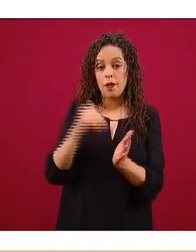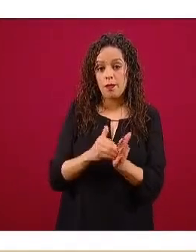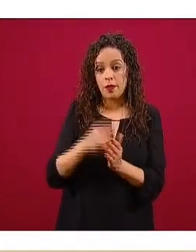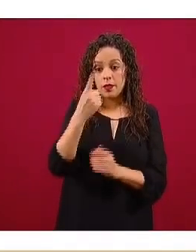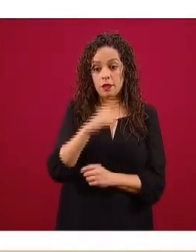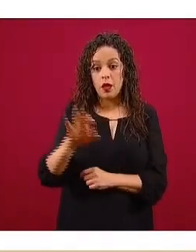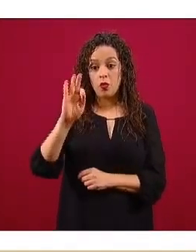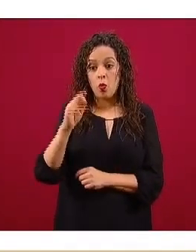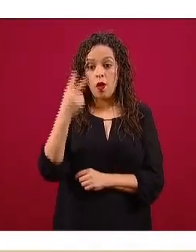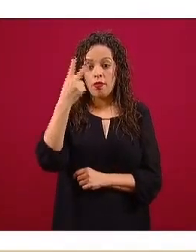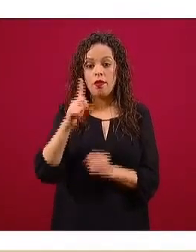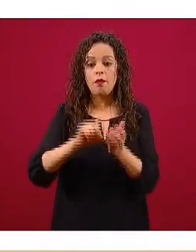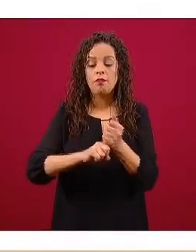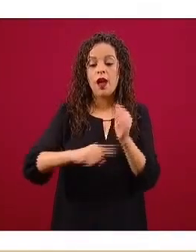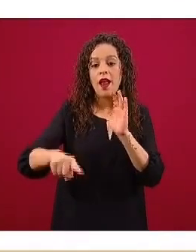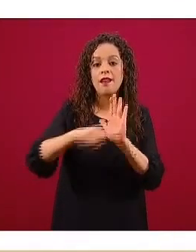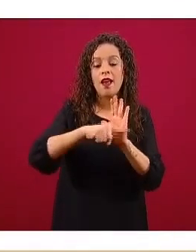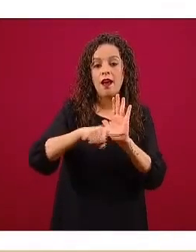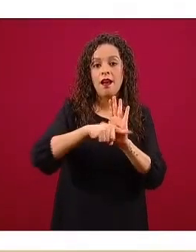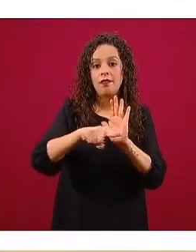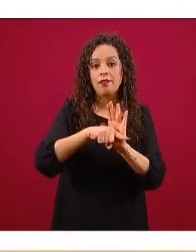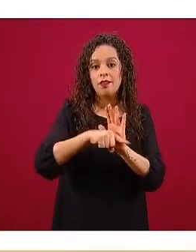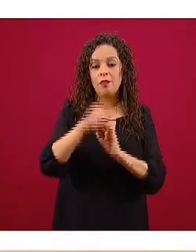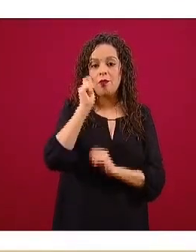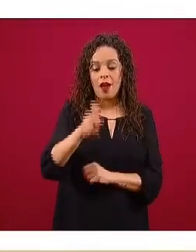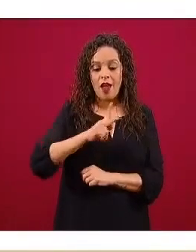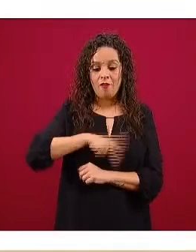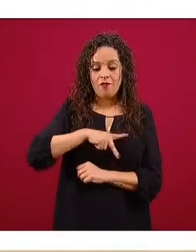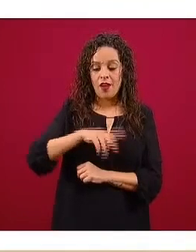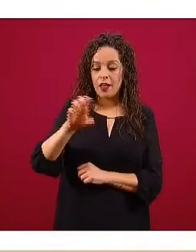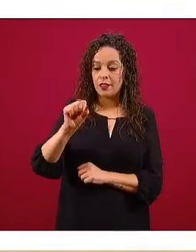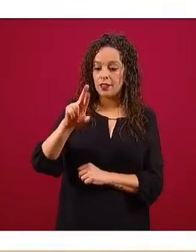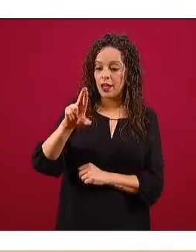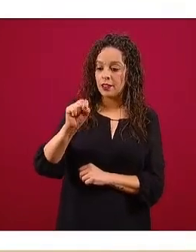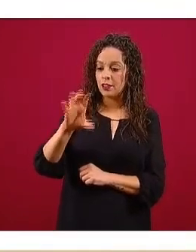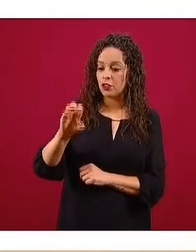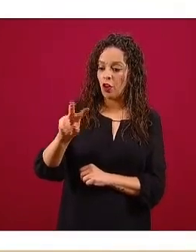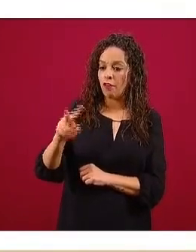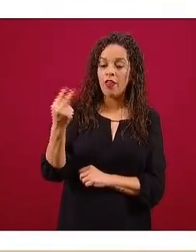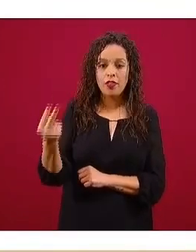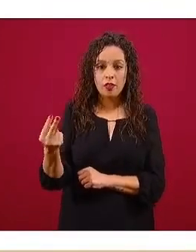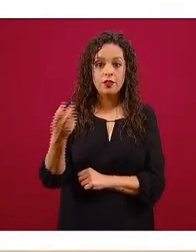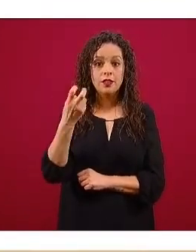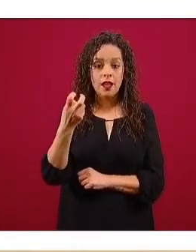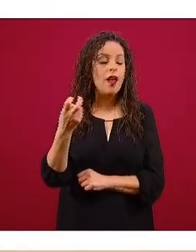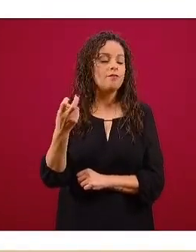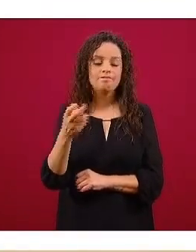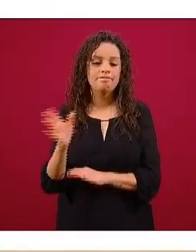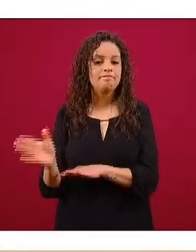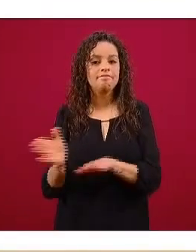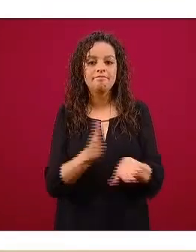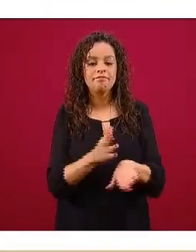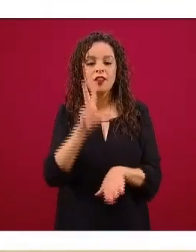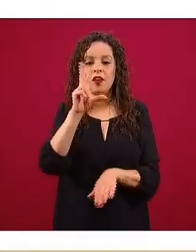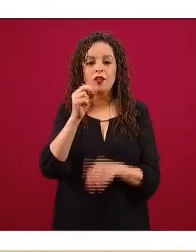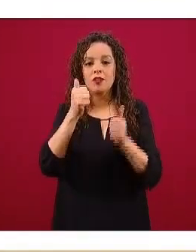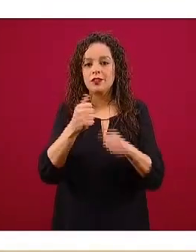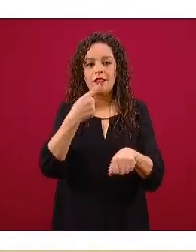289.142 salieron negativas, dieron negativas al virus SARS-CoV-2, por lo tanto se descartan como casos